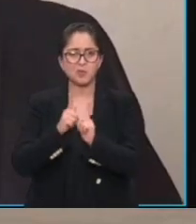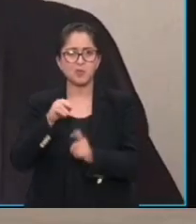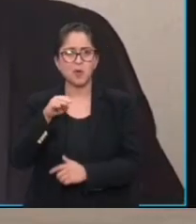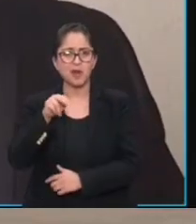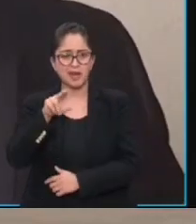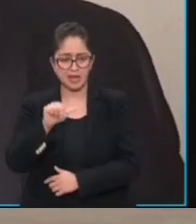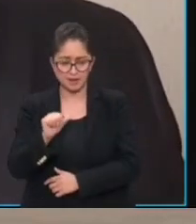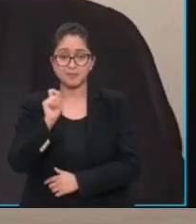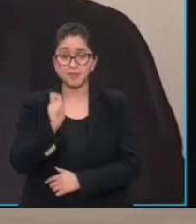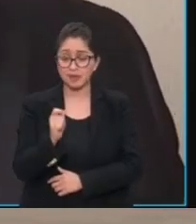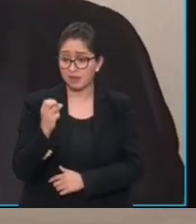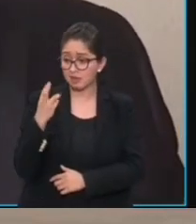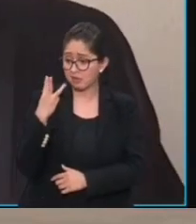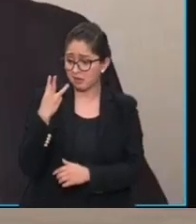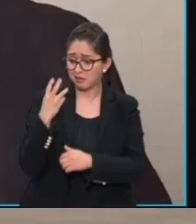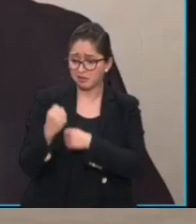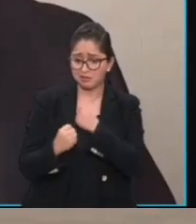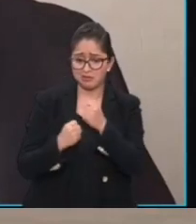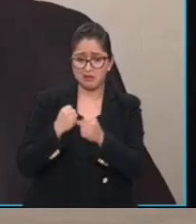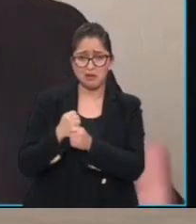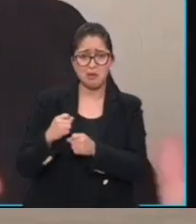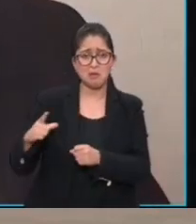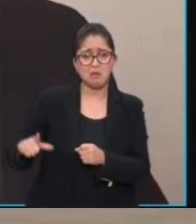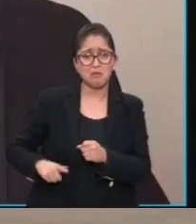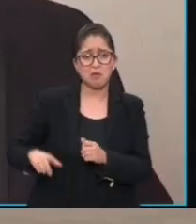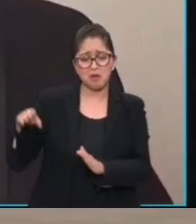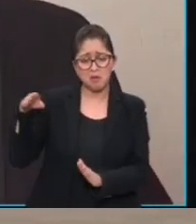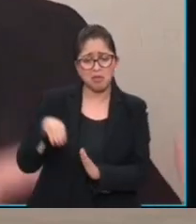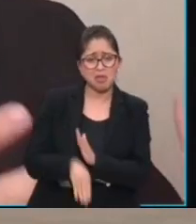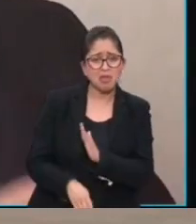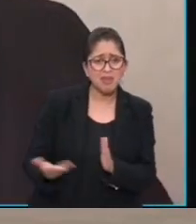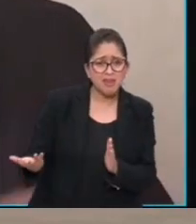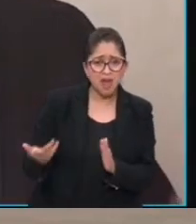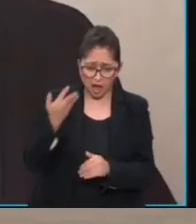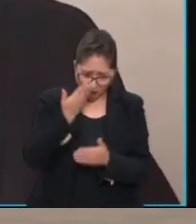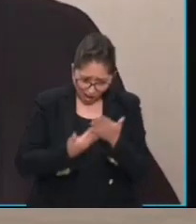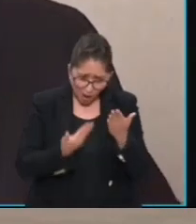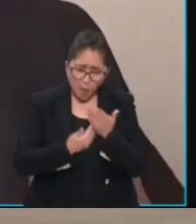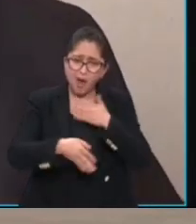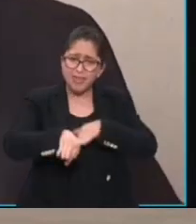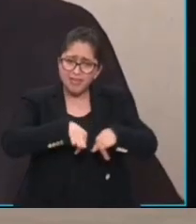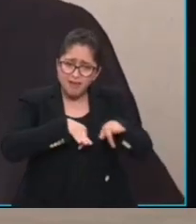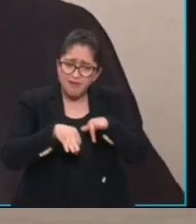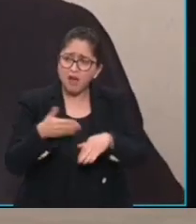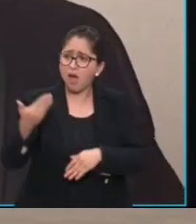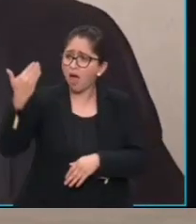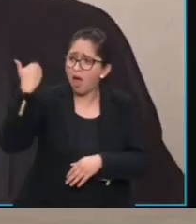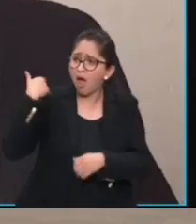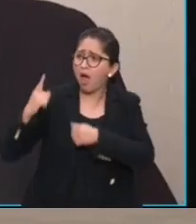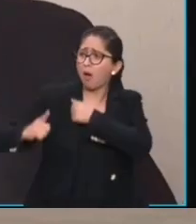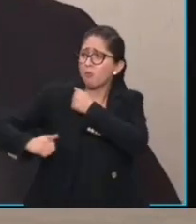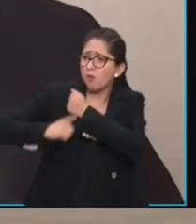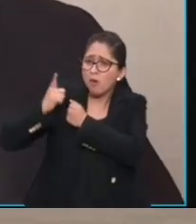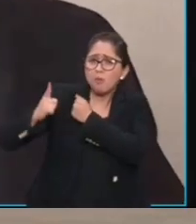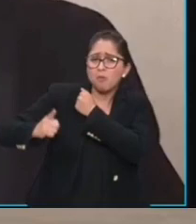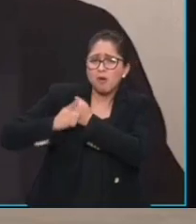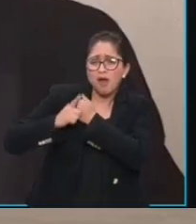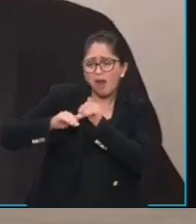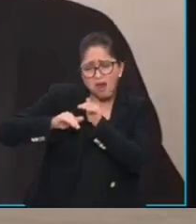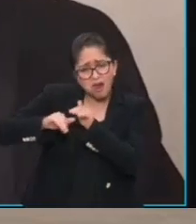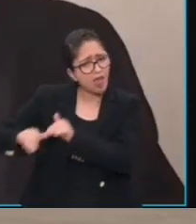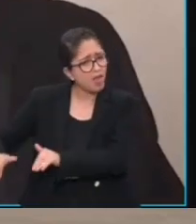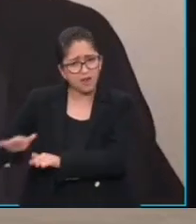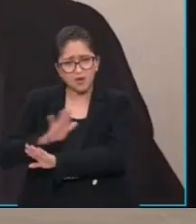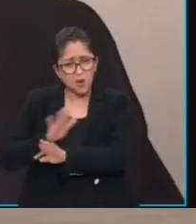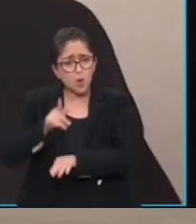de gobierno fracasado prácticamente. Pónganse a gobernar en lugar de estar buscando los problemas que había antes. Si había problemas, persíganlos. Pero